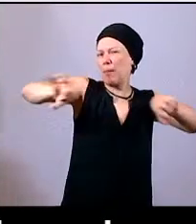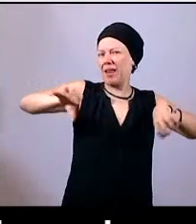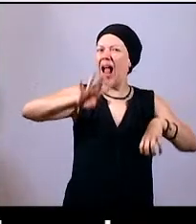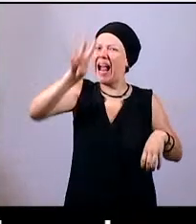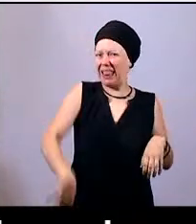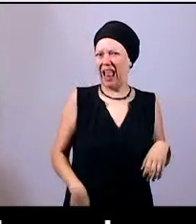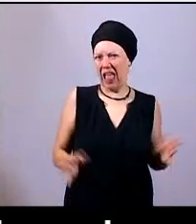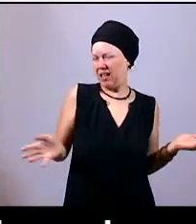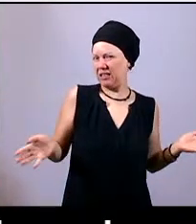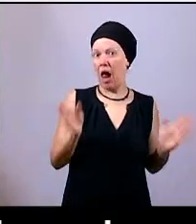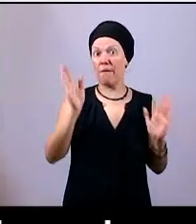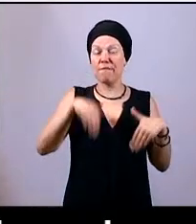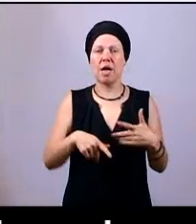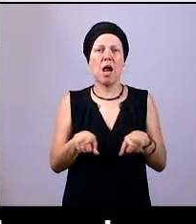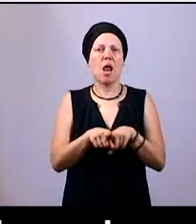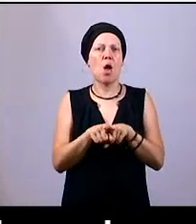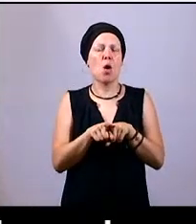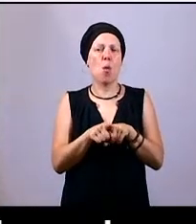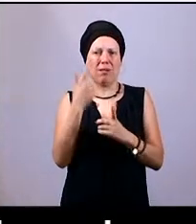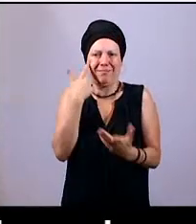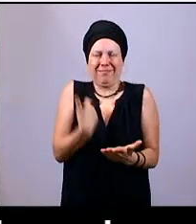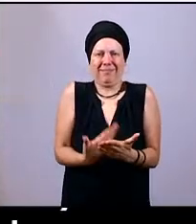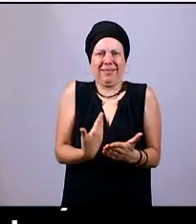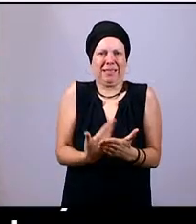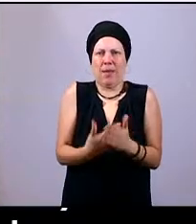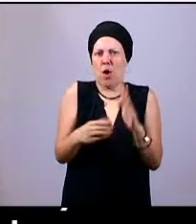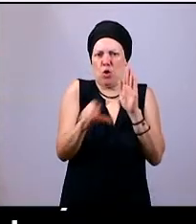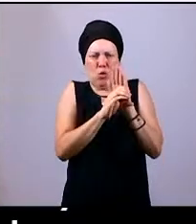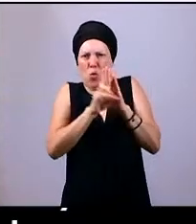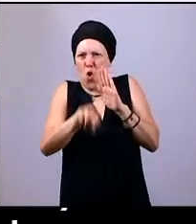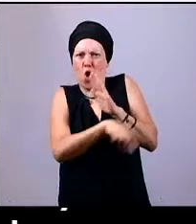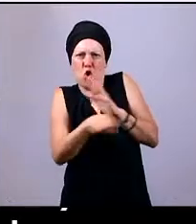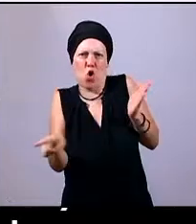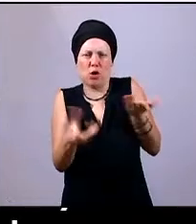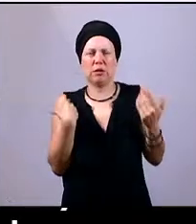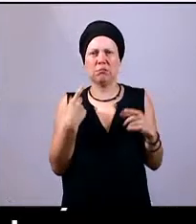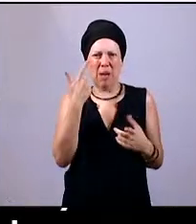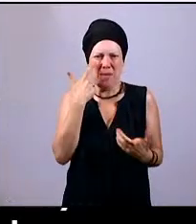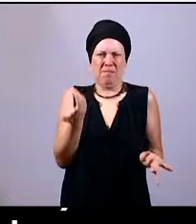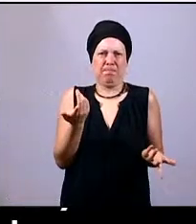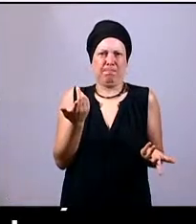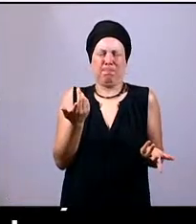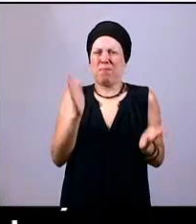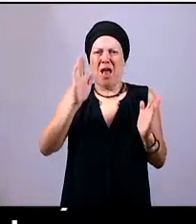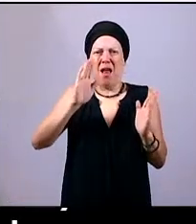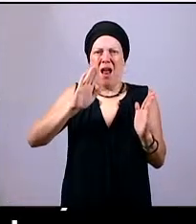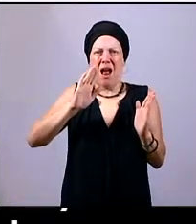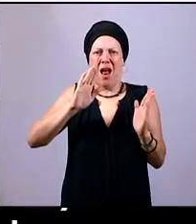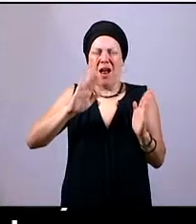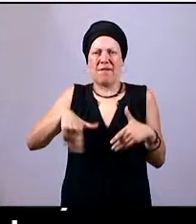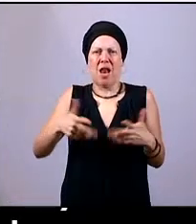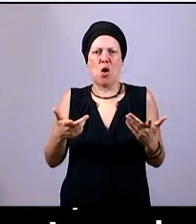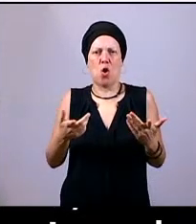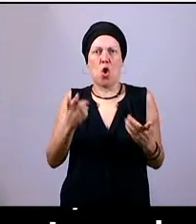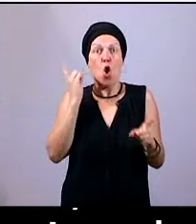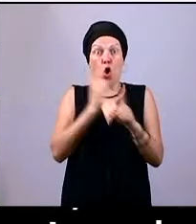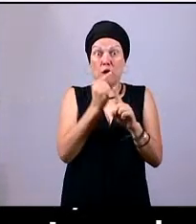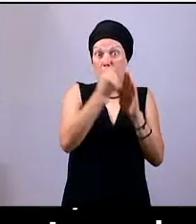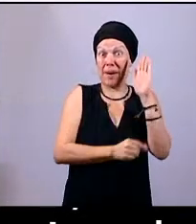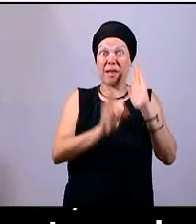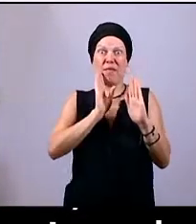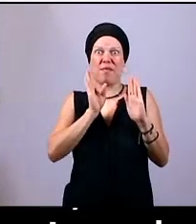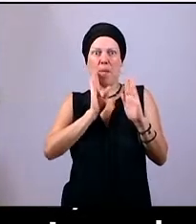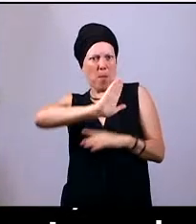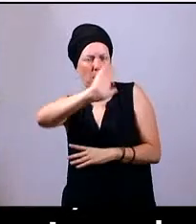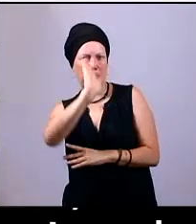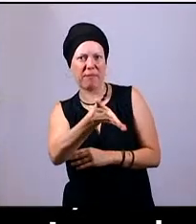catalán que efectúa una distinción inconstitucional, una distinción que vulnera y atenta contra estos principios